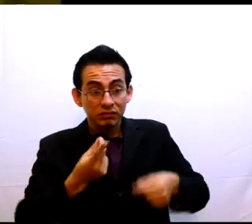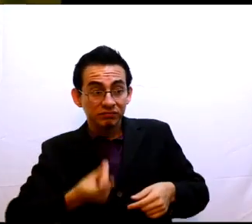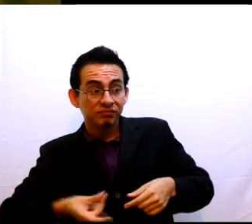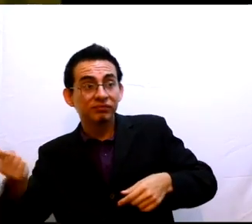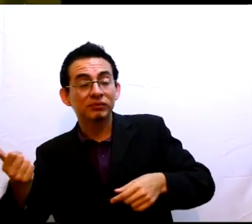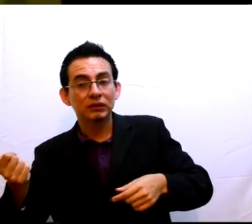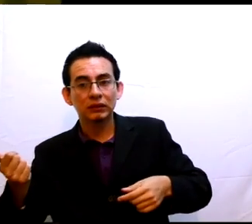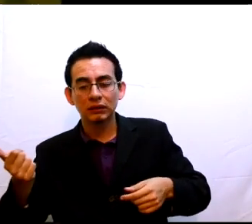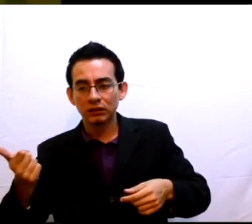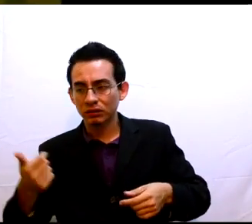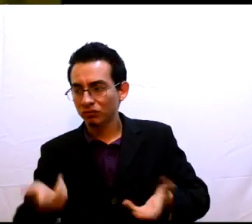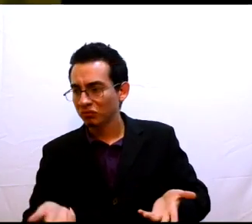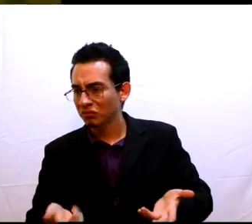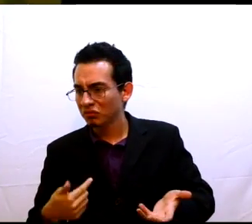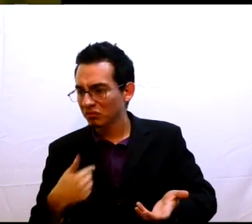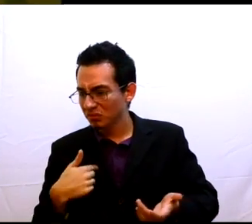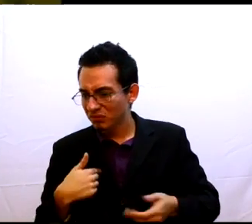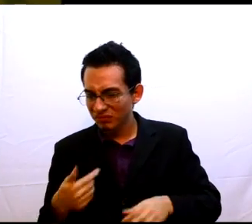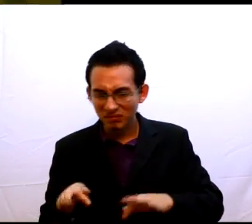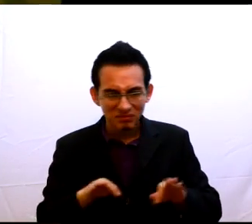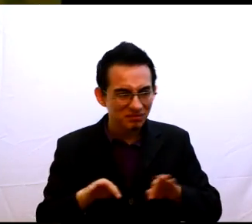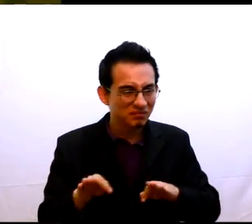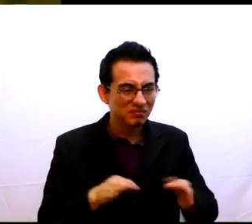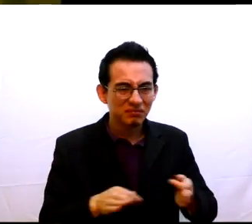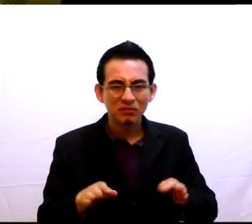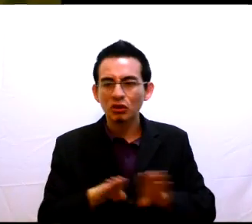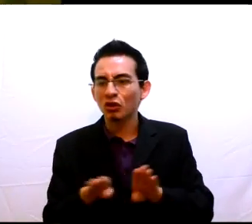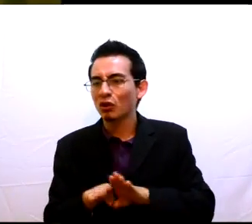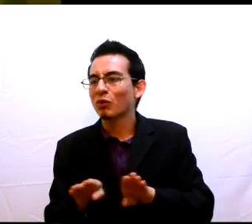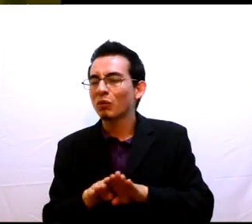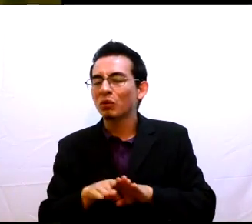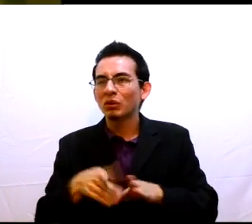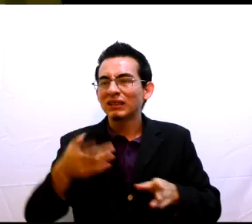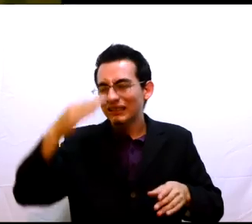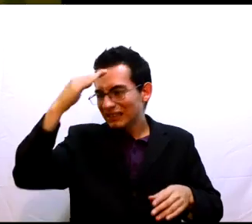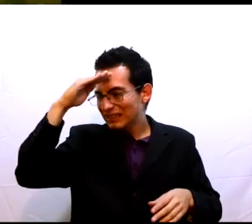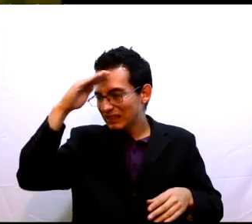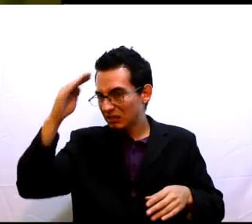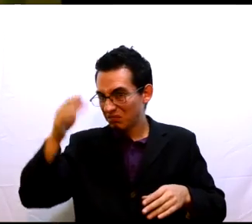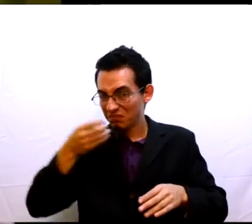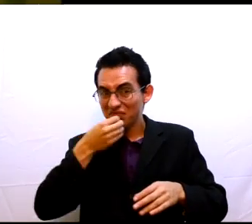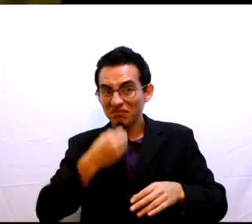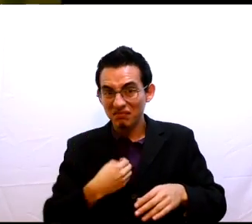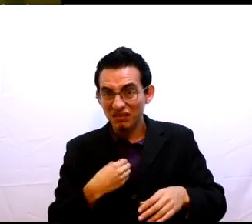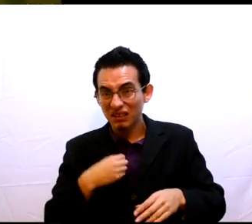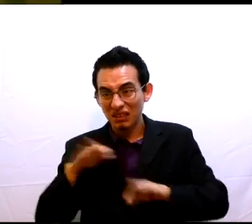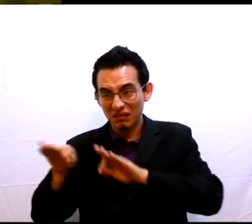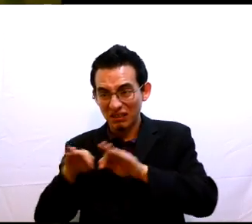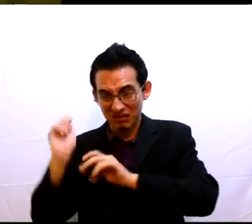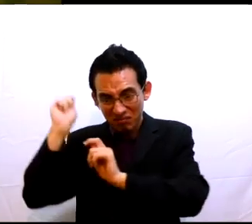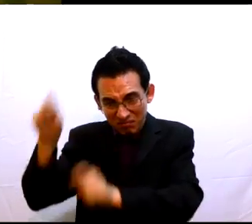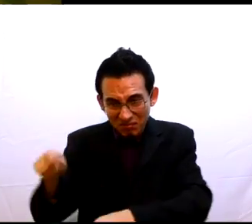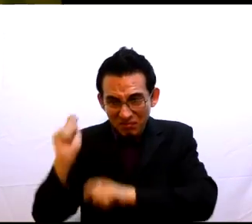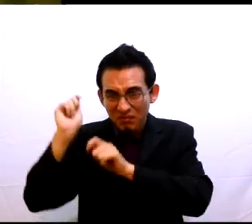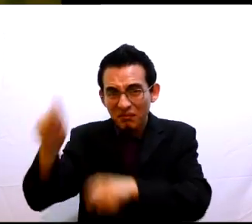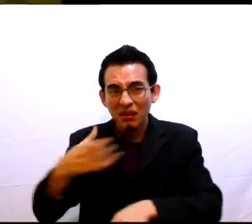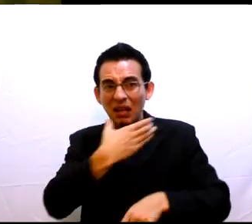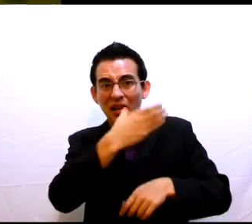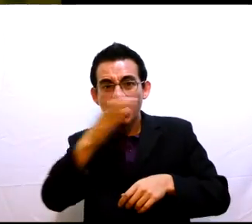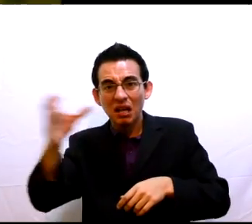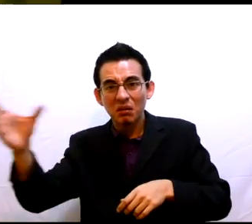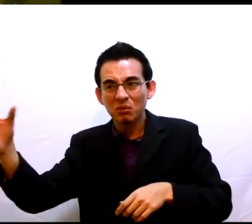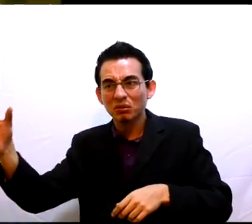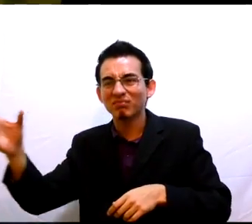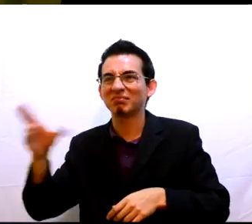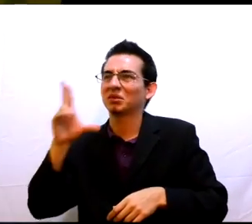cavar no puedo acabar significa hacer surcos o sea ser un agricultor un campesino no yo no puedes más demasiado